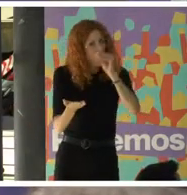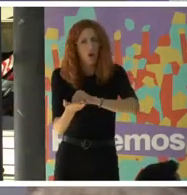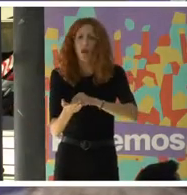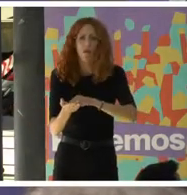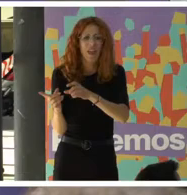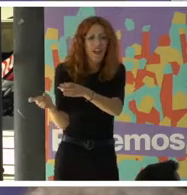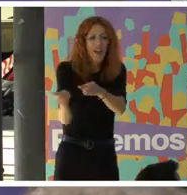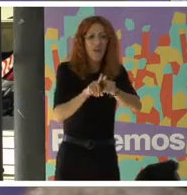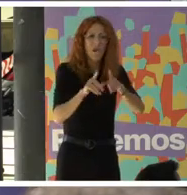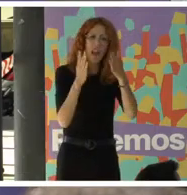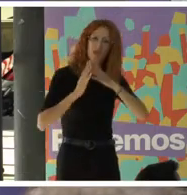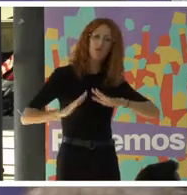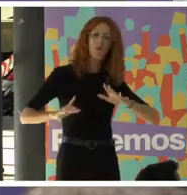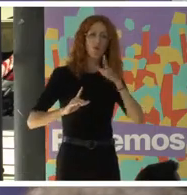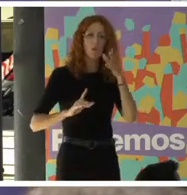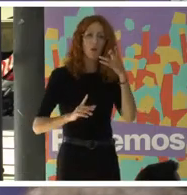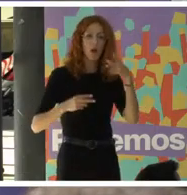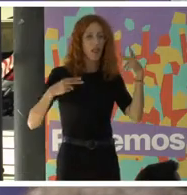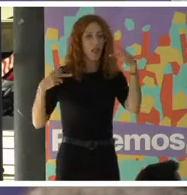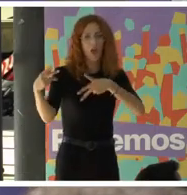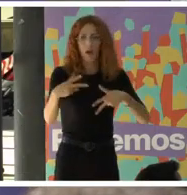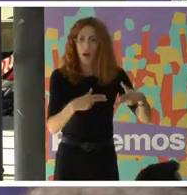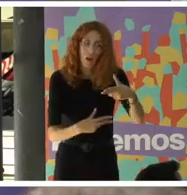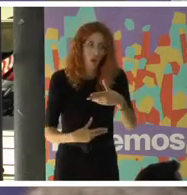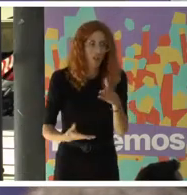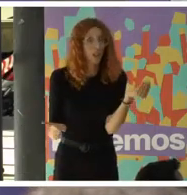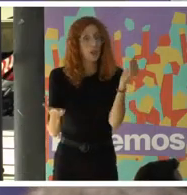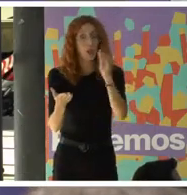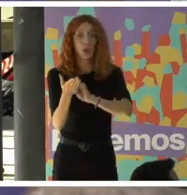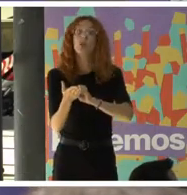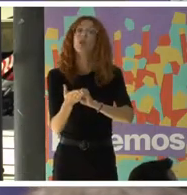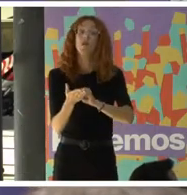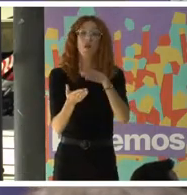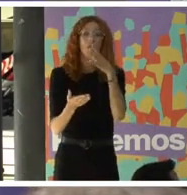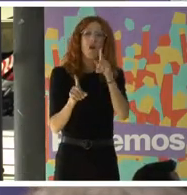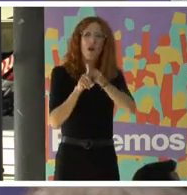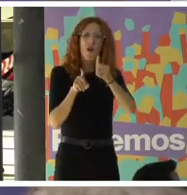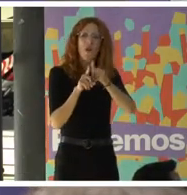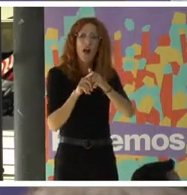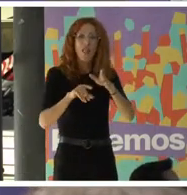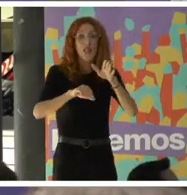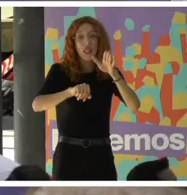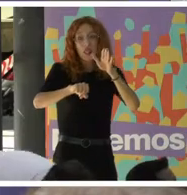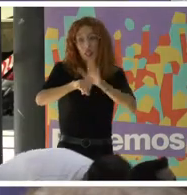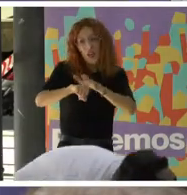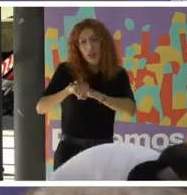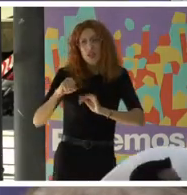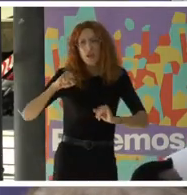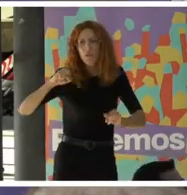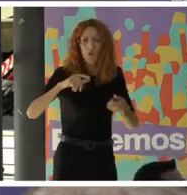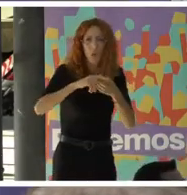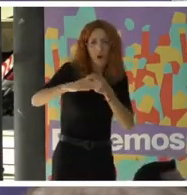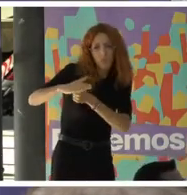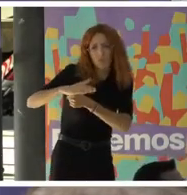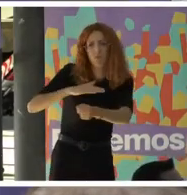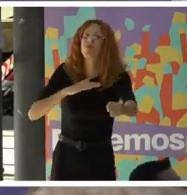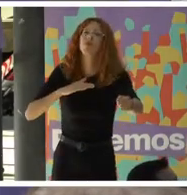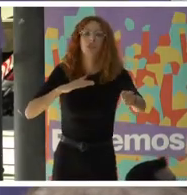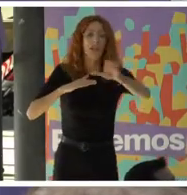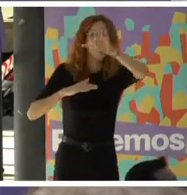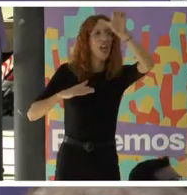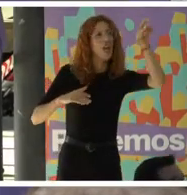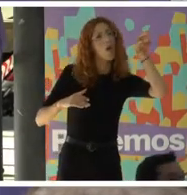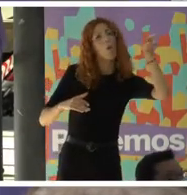excusa para que vuelvan los recortes, compañeros y compañeras, para meter a la extrema derecha en el centro de mando de la Comisión